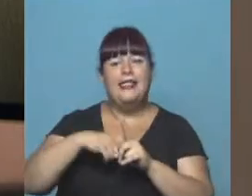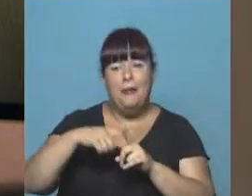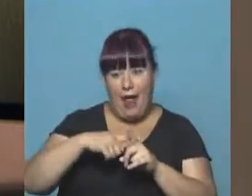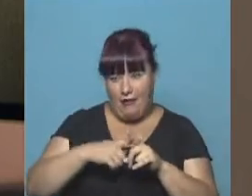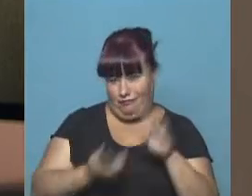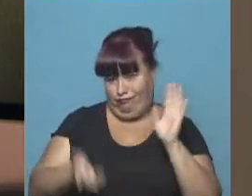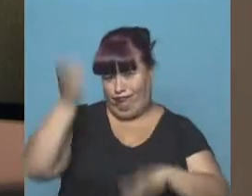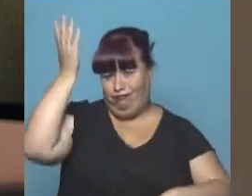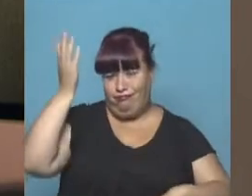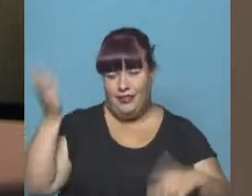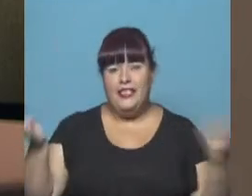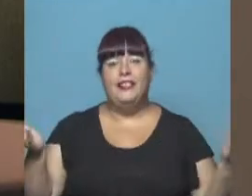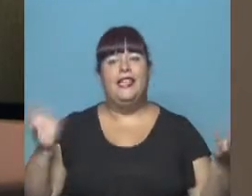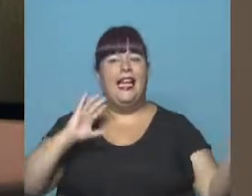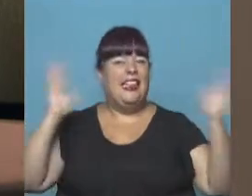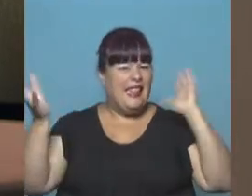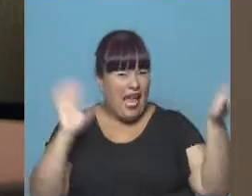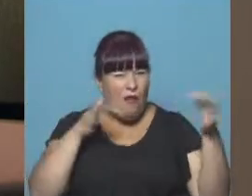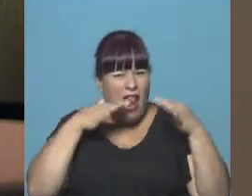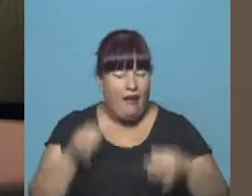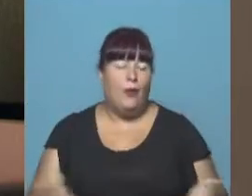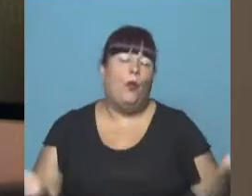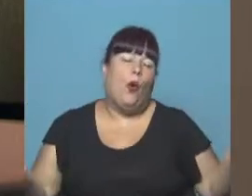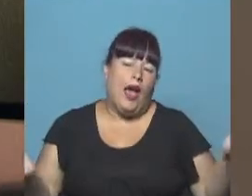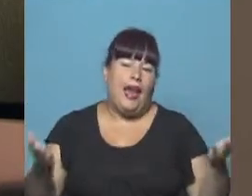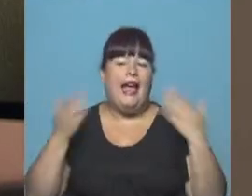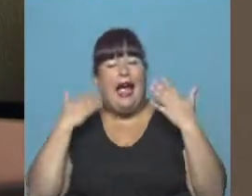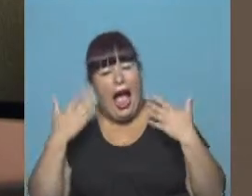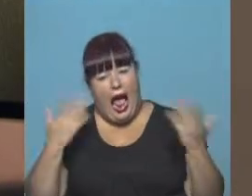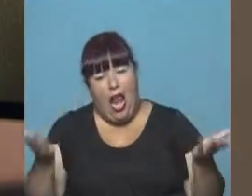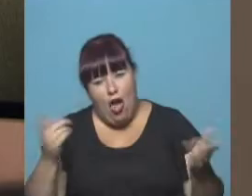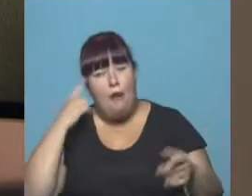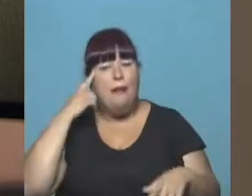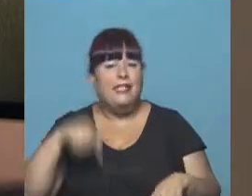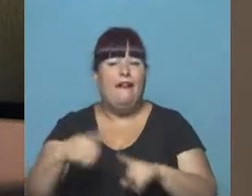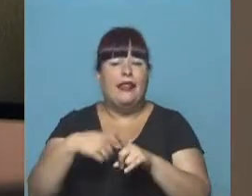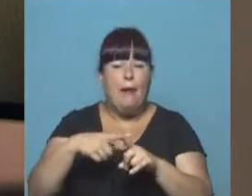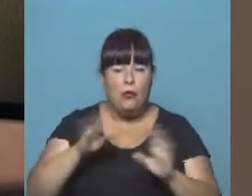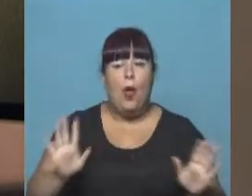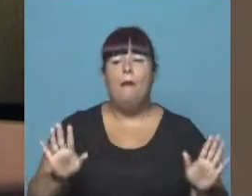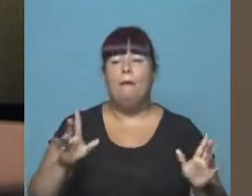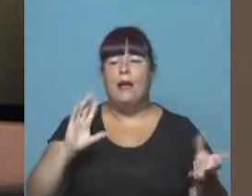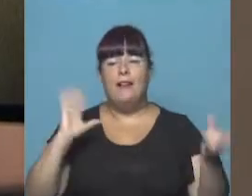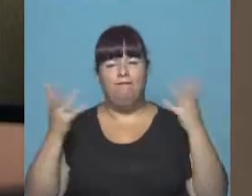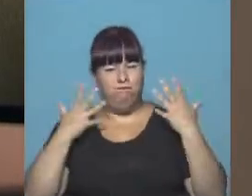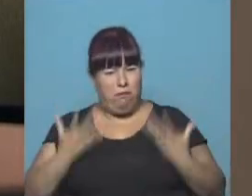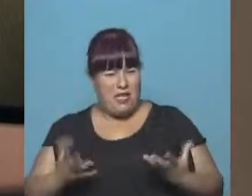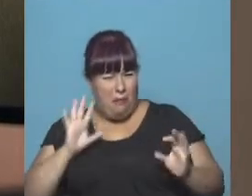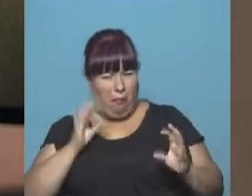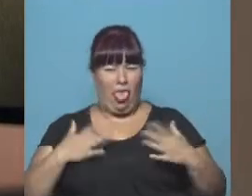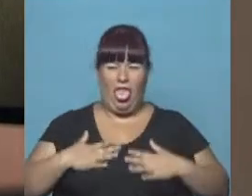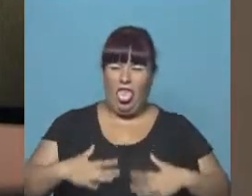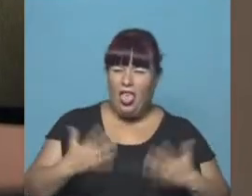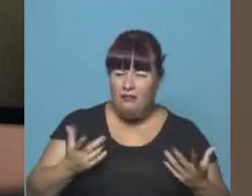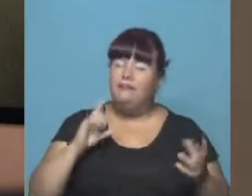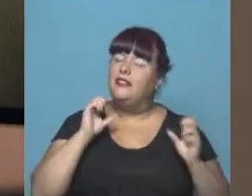temperatura alta, clima realmente, bueno, templado teniendo en cuenta la temperatura, pero hay un clima de pesadez real, hay que hacer